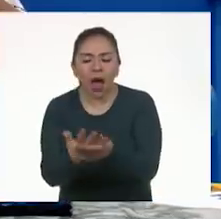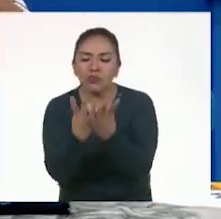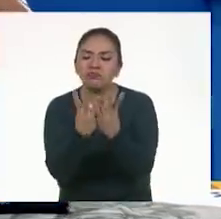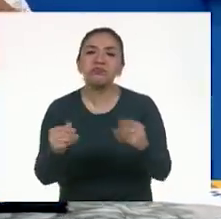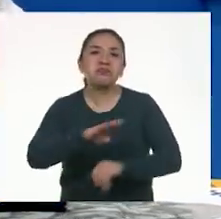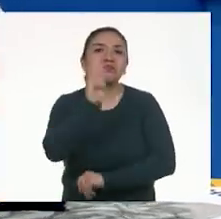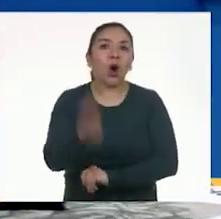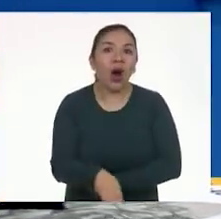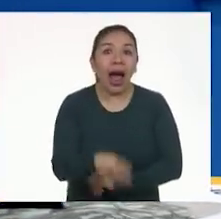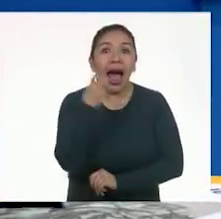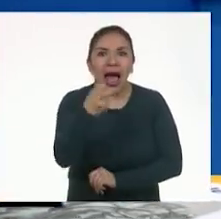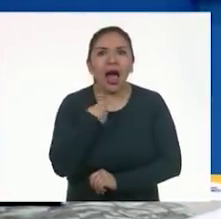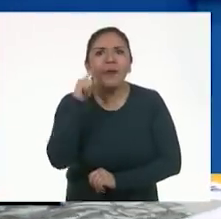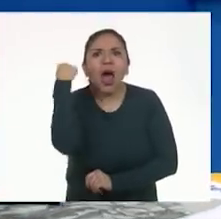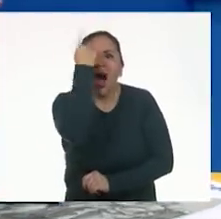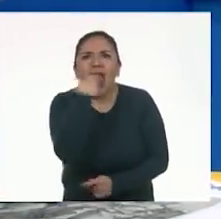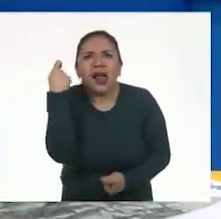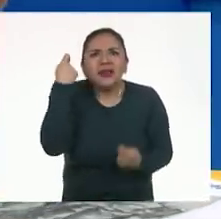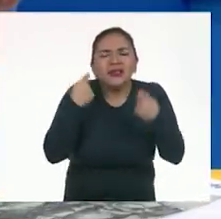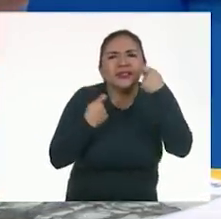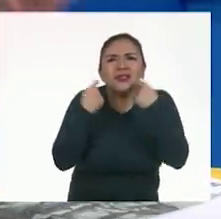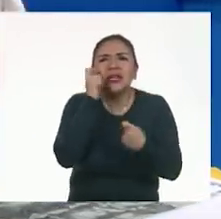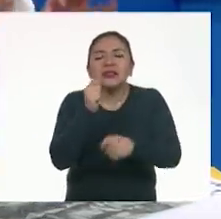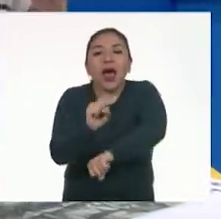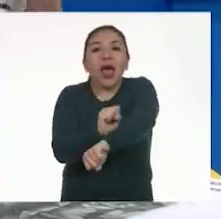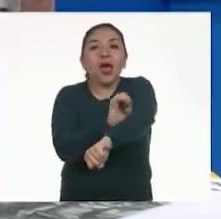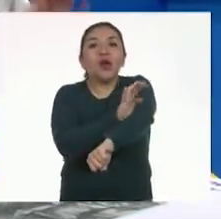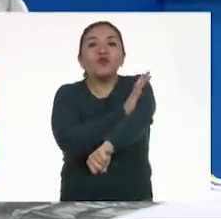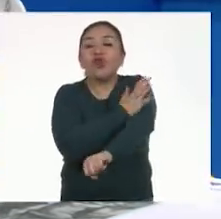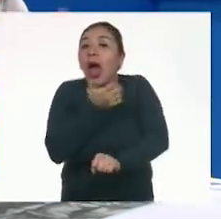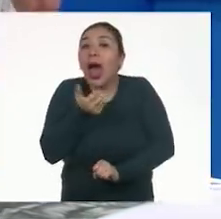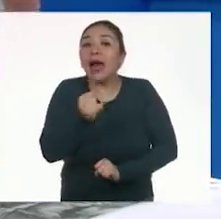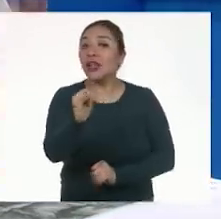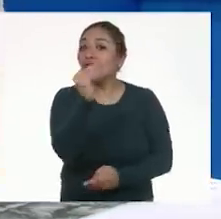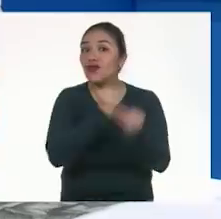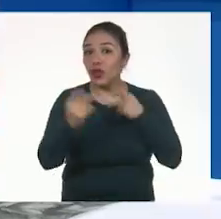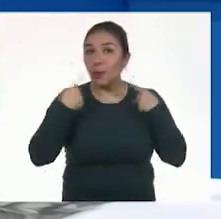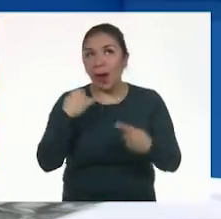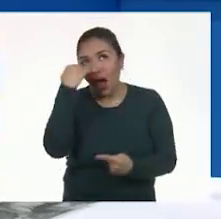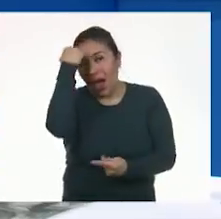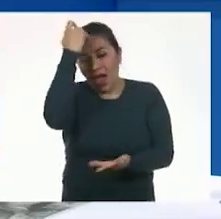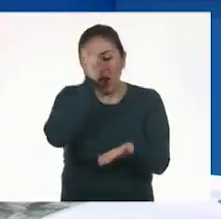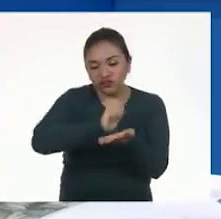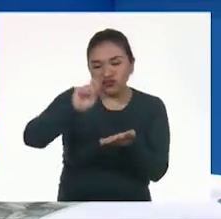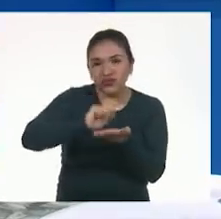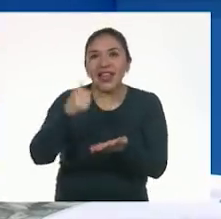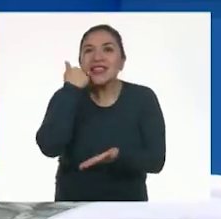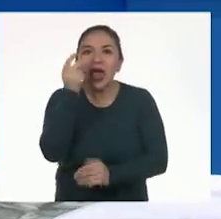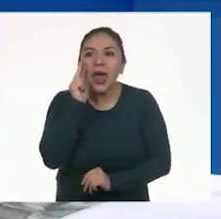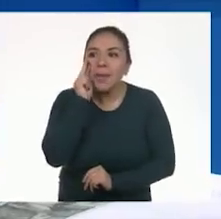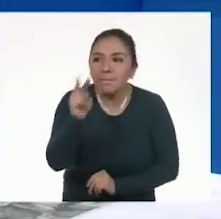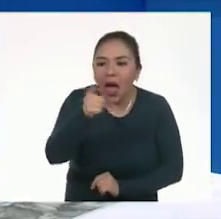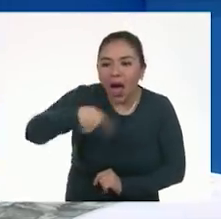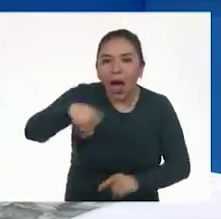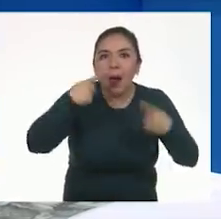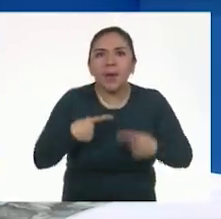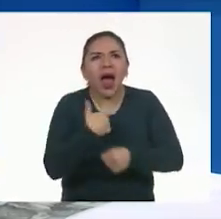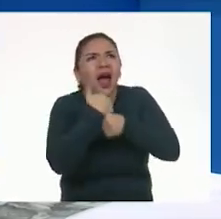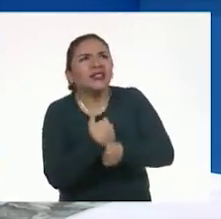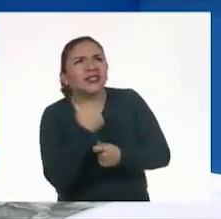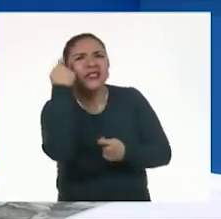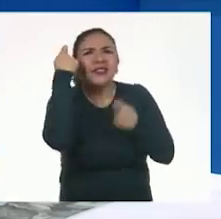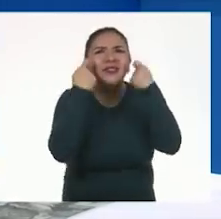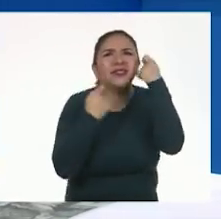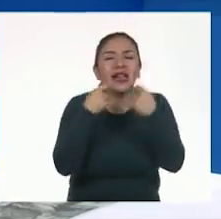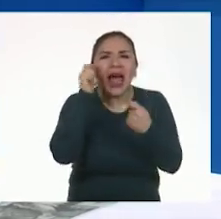murió. Es justamente una emoción que todo dramaturgo trágico quiere provocar en el público, que es